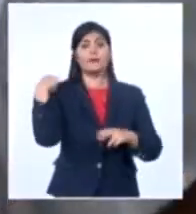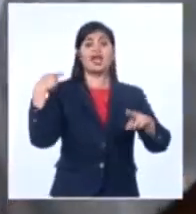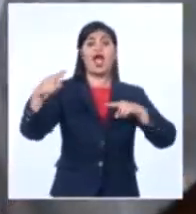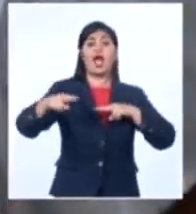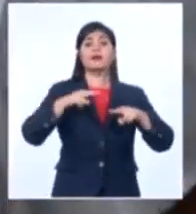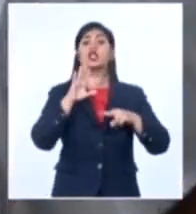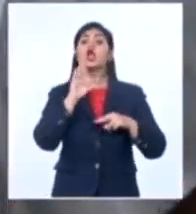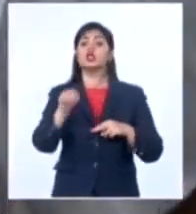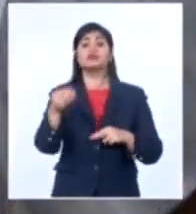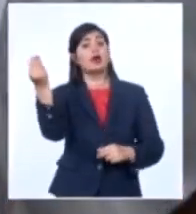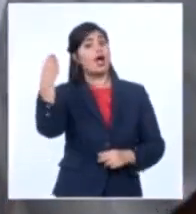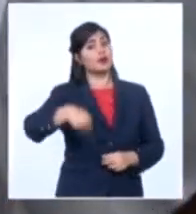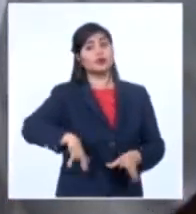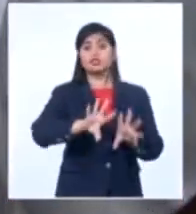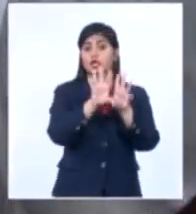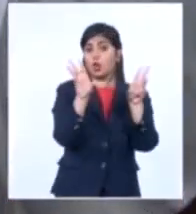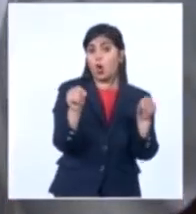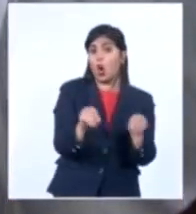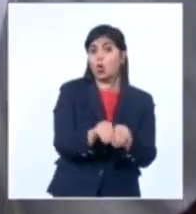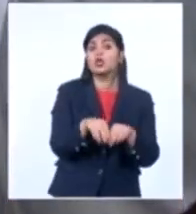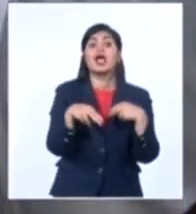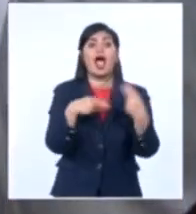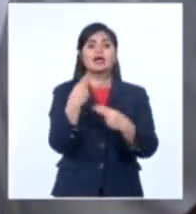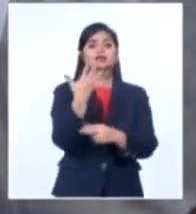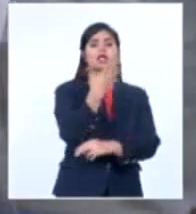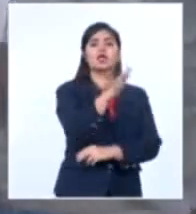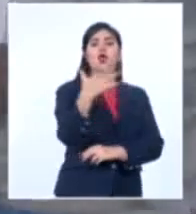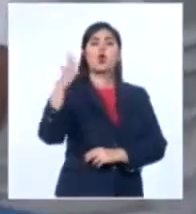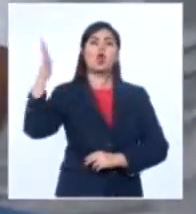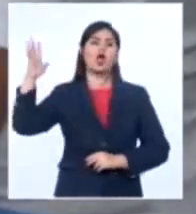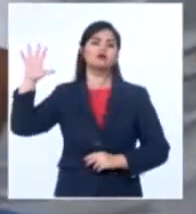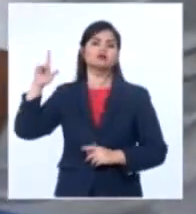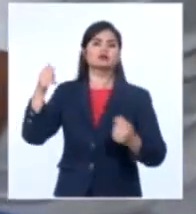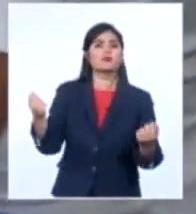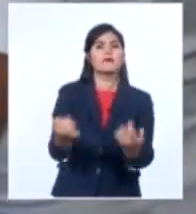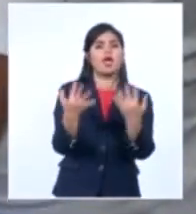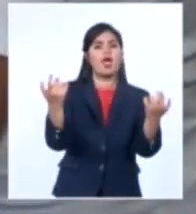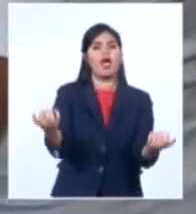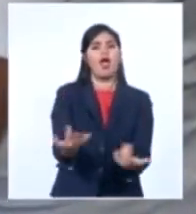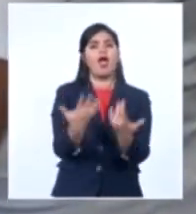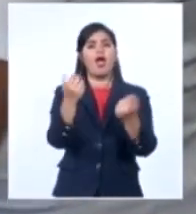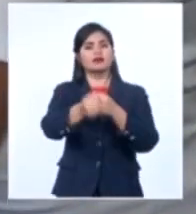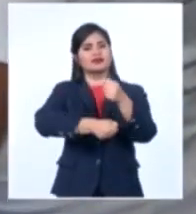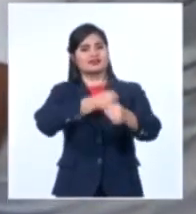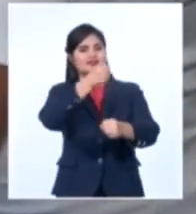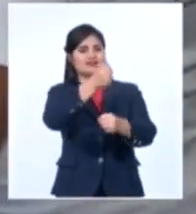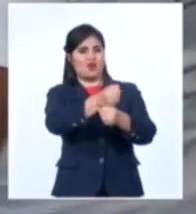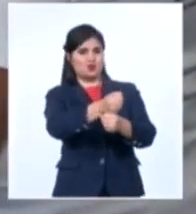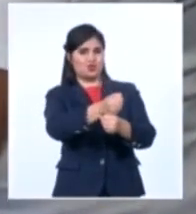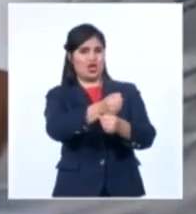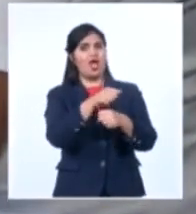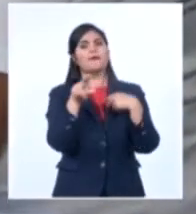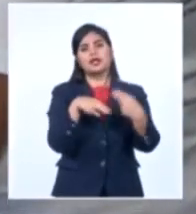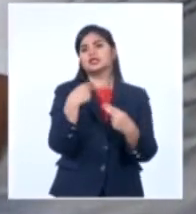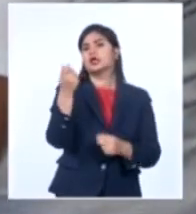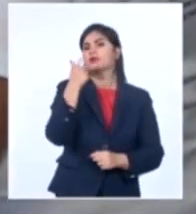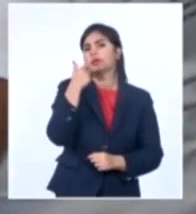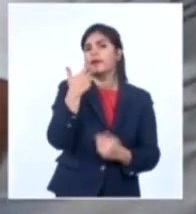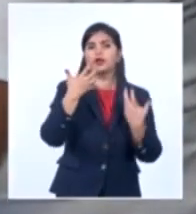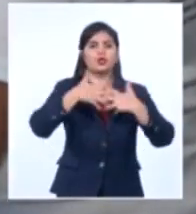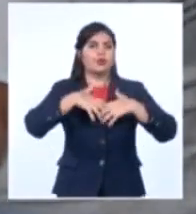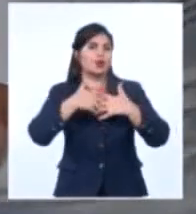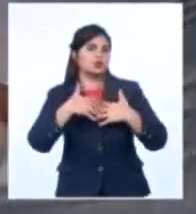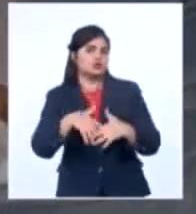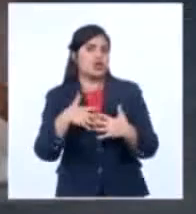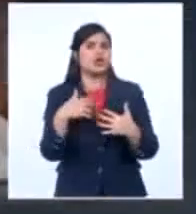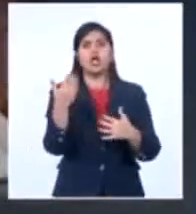aprovecha todo y se elaboran productos con valor agregado, de elevada aceptación entre los pobladores. También se realizan producciones en